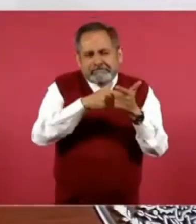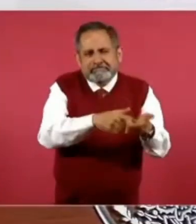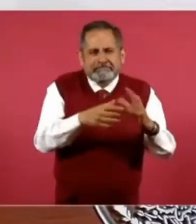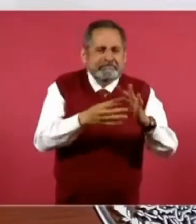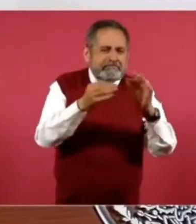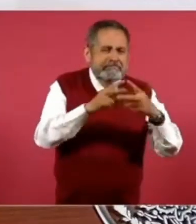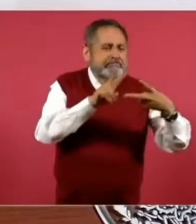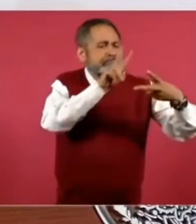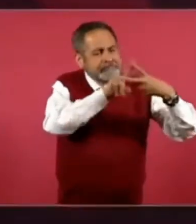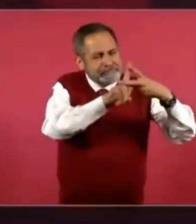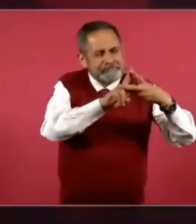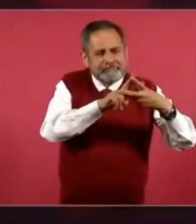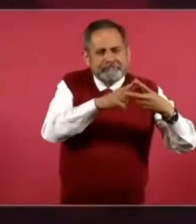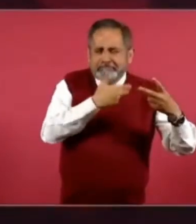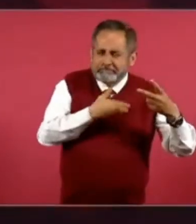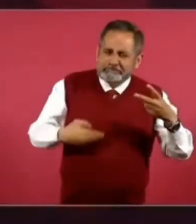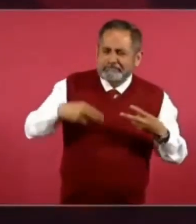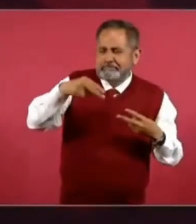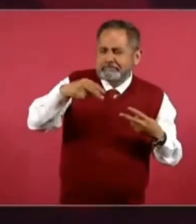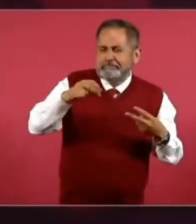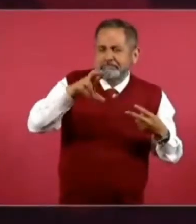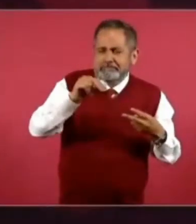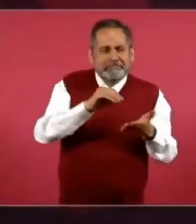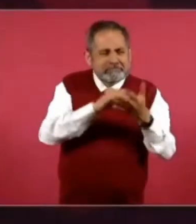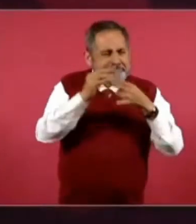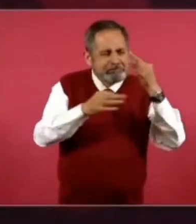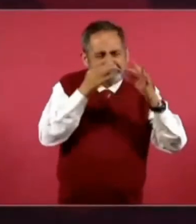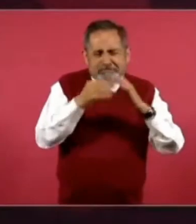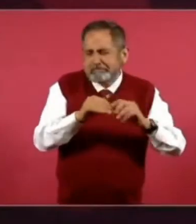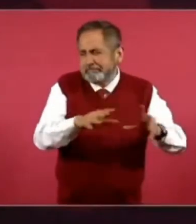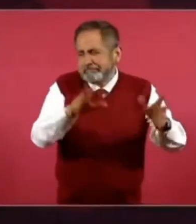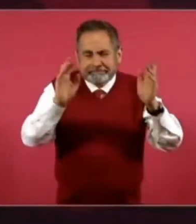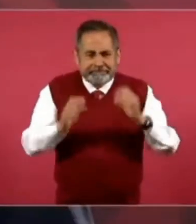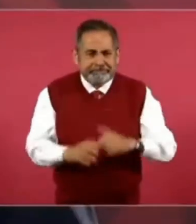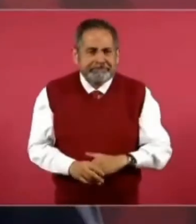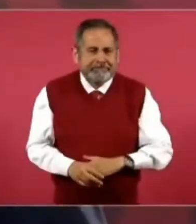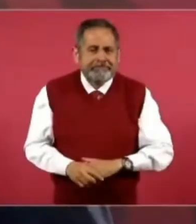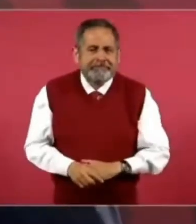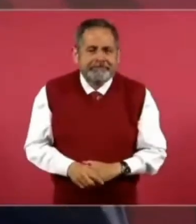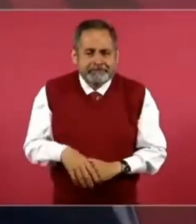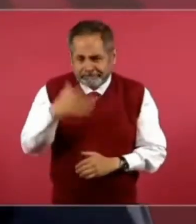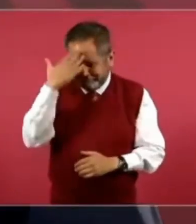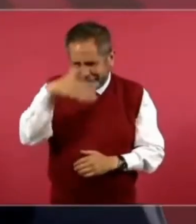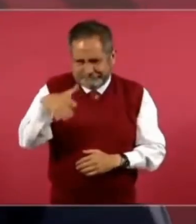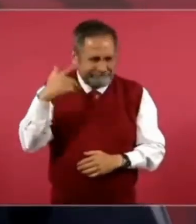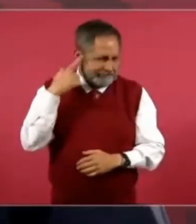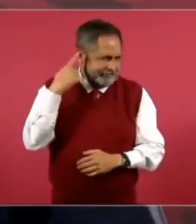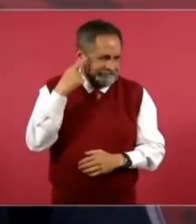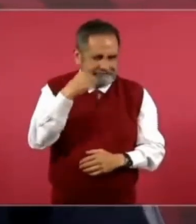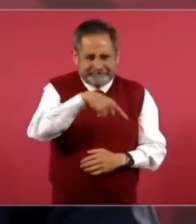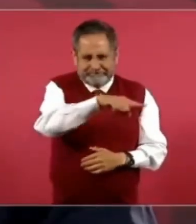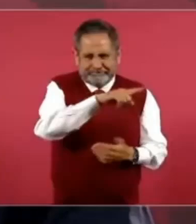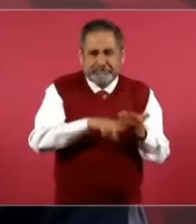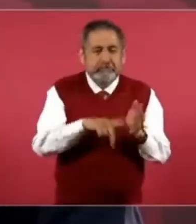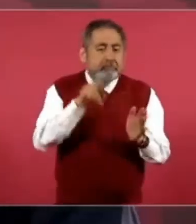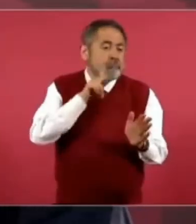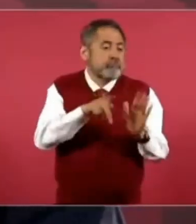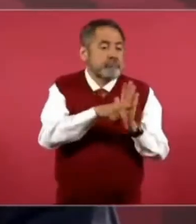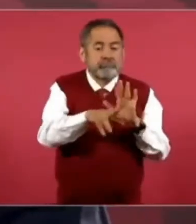campaña, ¿no?, de narcopresidente. Ya ven que una